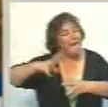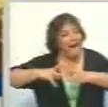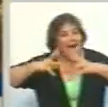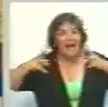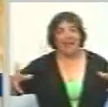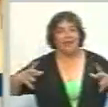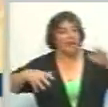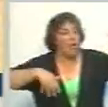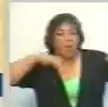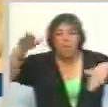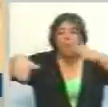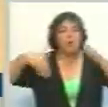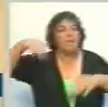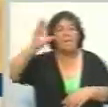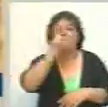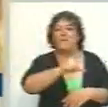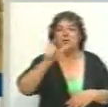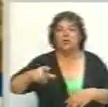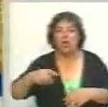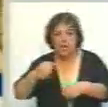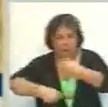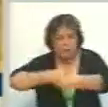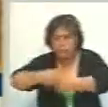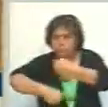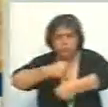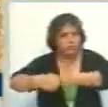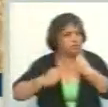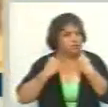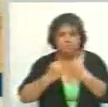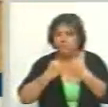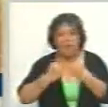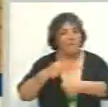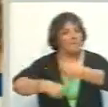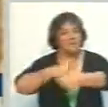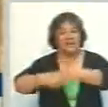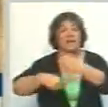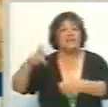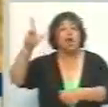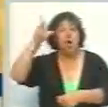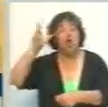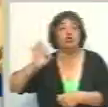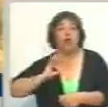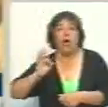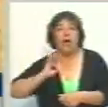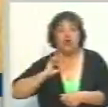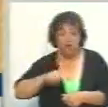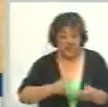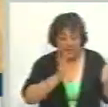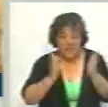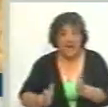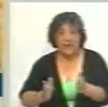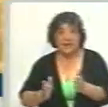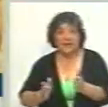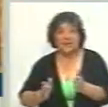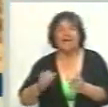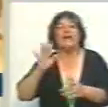a muchísima gente al movimiento fuerte del mountain bike, ¿no? Nosotros llevamos haciendo 8 años carrera en esta parte del Valle de Lerma, y bueno,